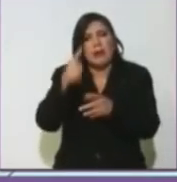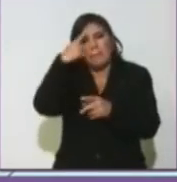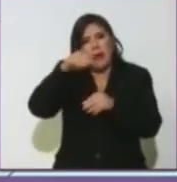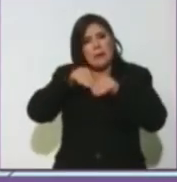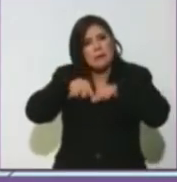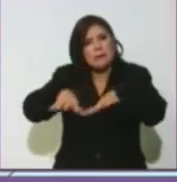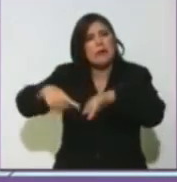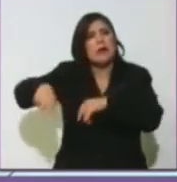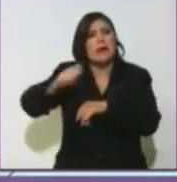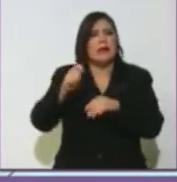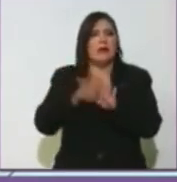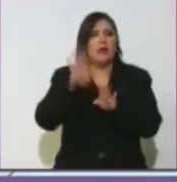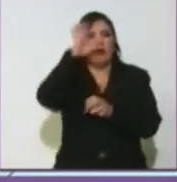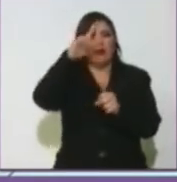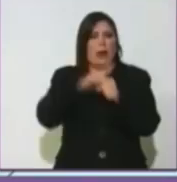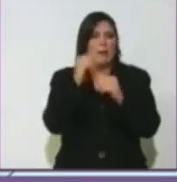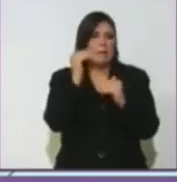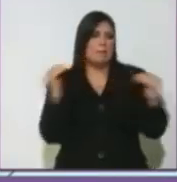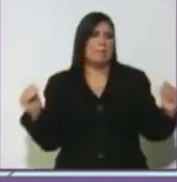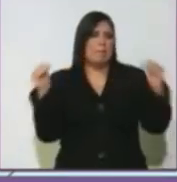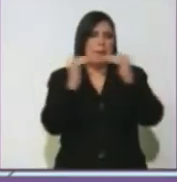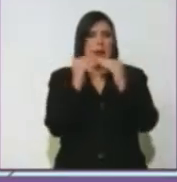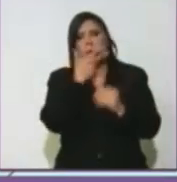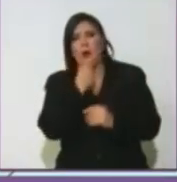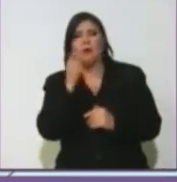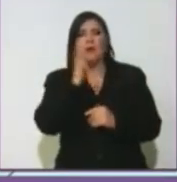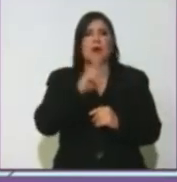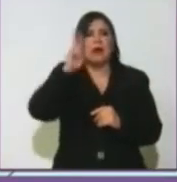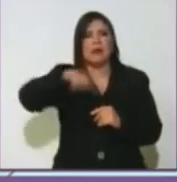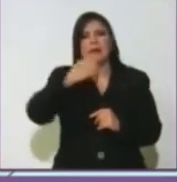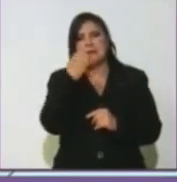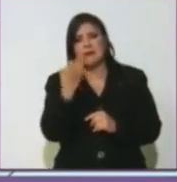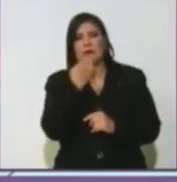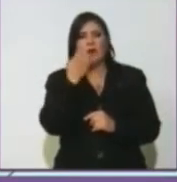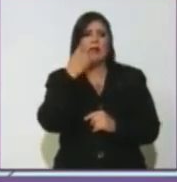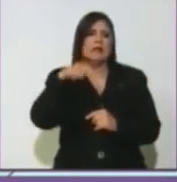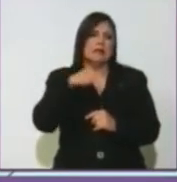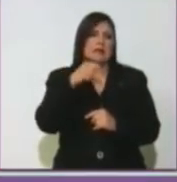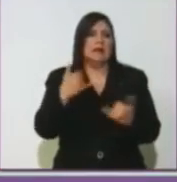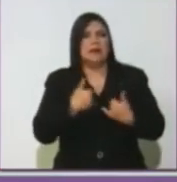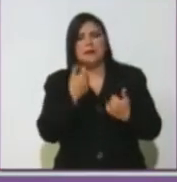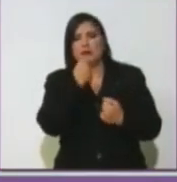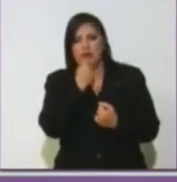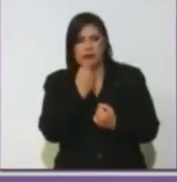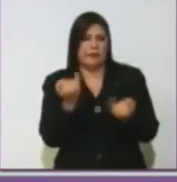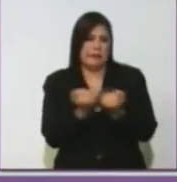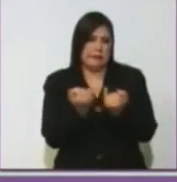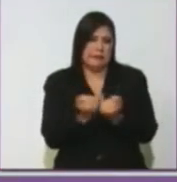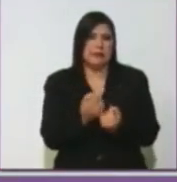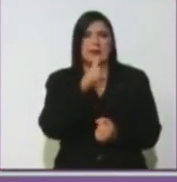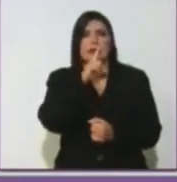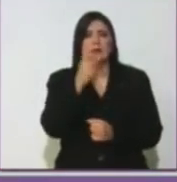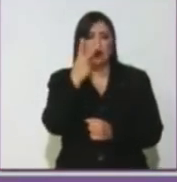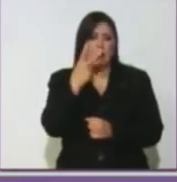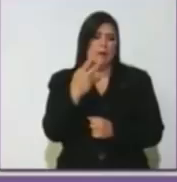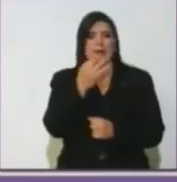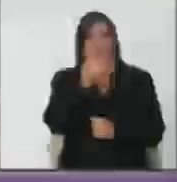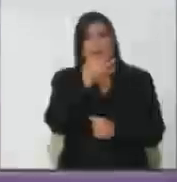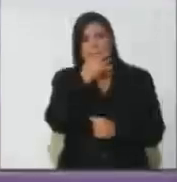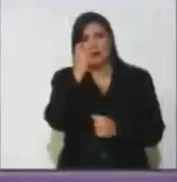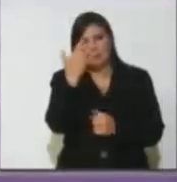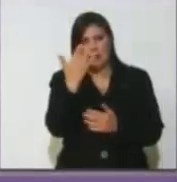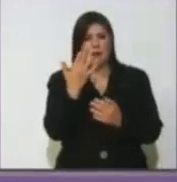equidad de género en las escuelas con nuestros niños y jóvenes gracias 2 minutos con 52 segundos tienes algo de tiempo